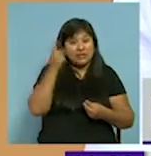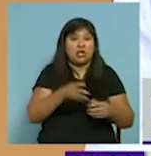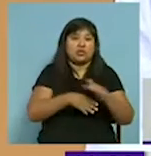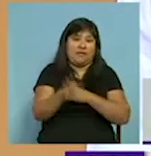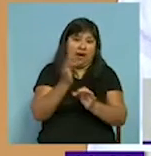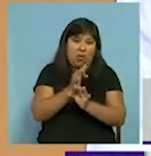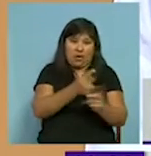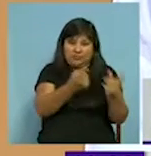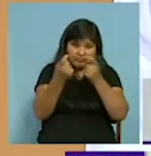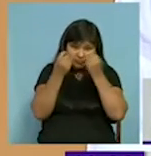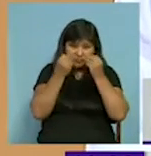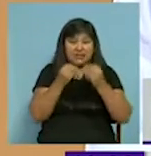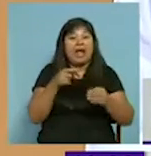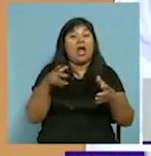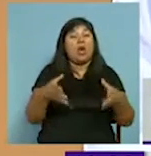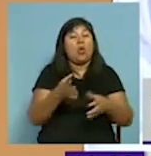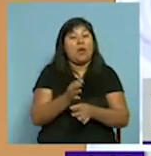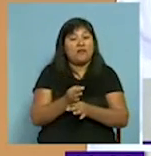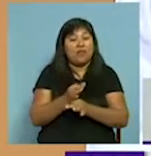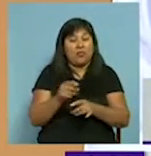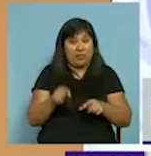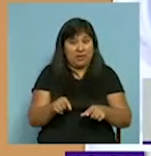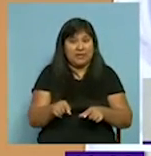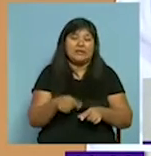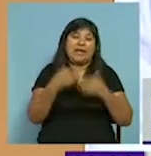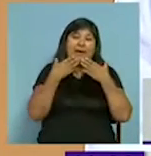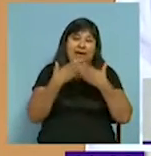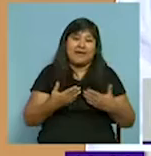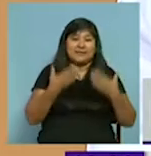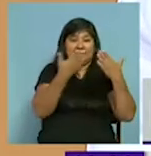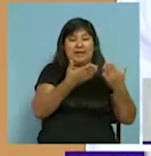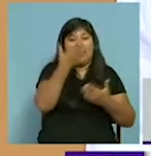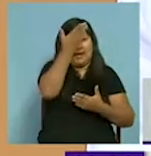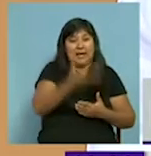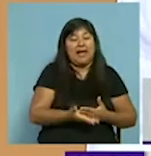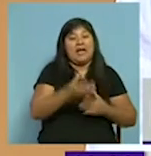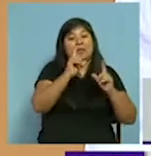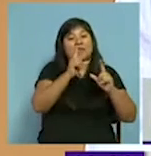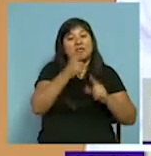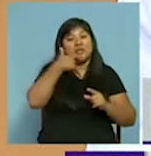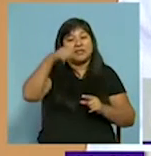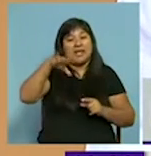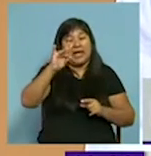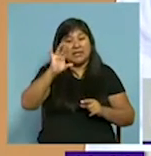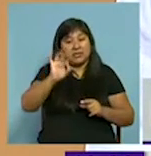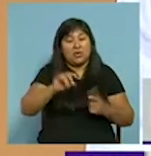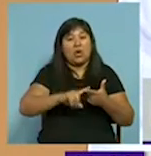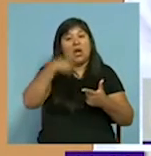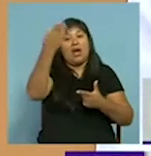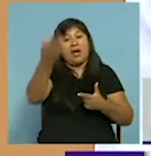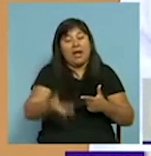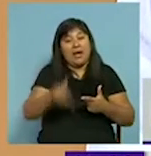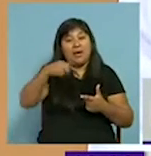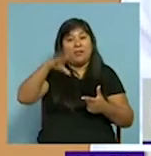fútbol y la verdad que ha sido un cierre muy lindo agradecerles al profe sandro marco antonio y lautaro que que vienen haciendo un gran trabajo